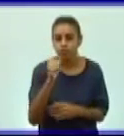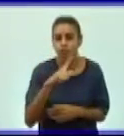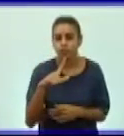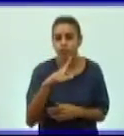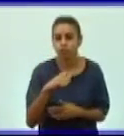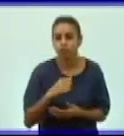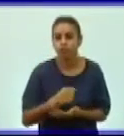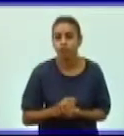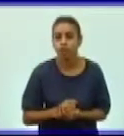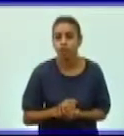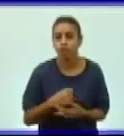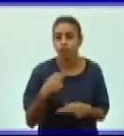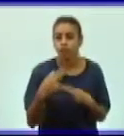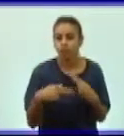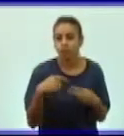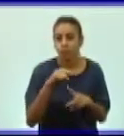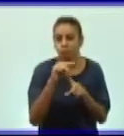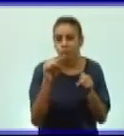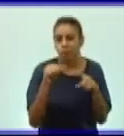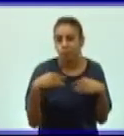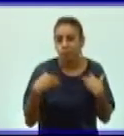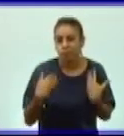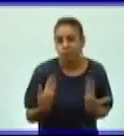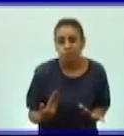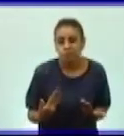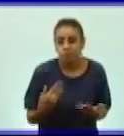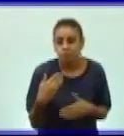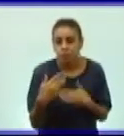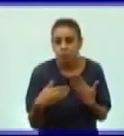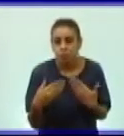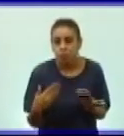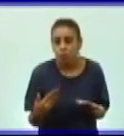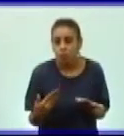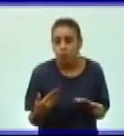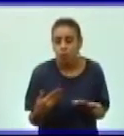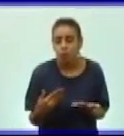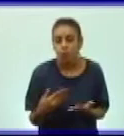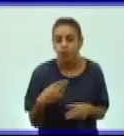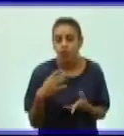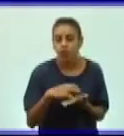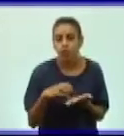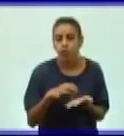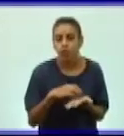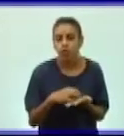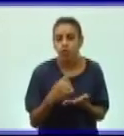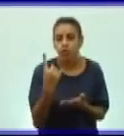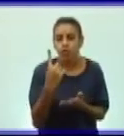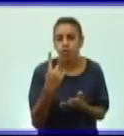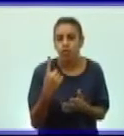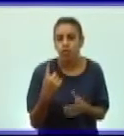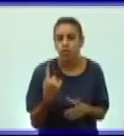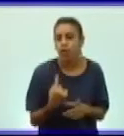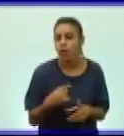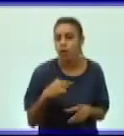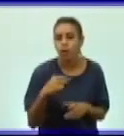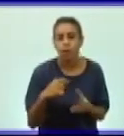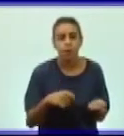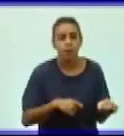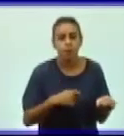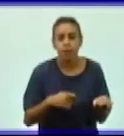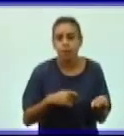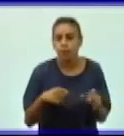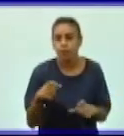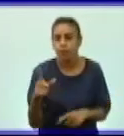Bueno, ¿qué pasó en Rusia? Usted se estará preguntando, profesor, y en Rusia, el país donde surgió el socialismo, donde se dio la primera revolución social, ¿qué pasó en el